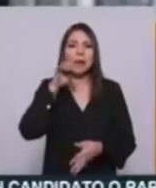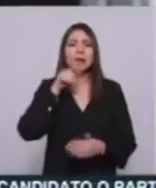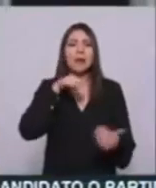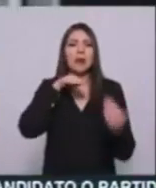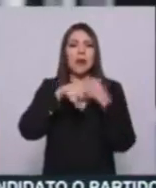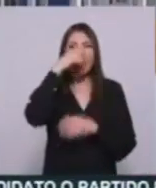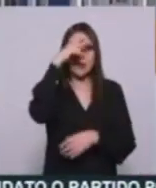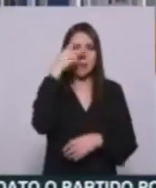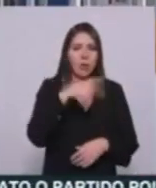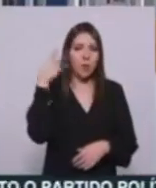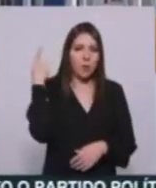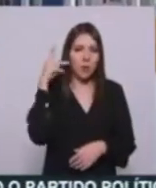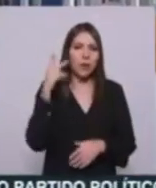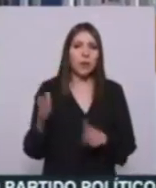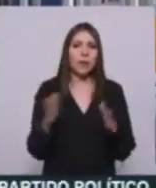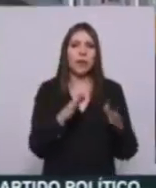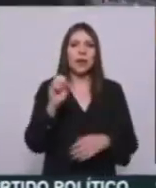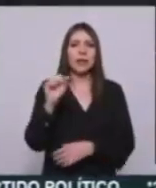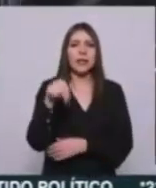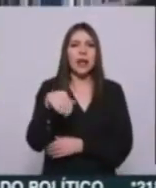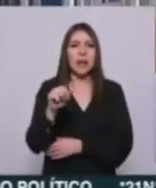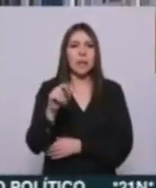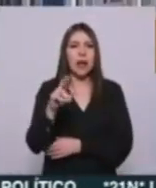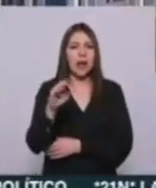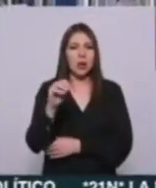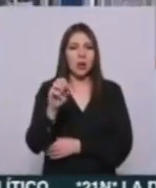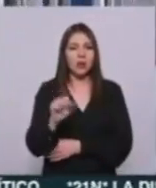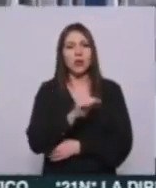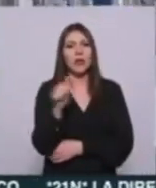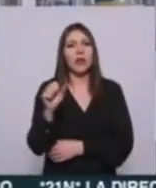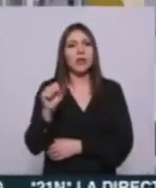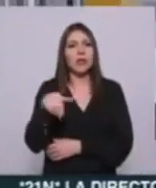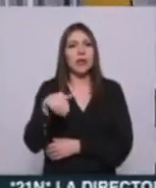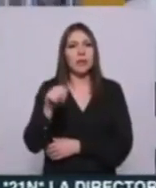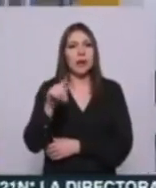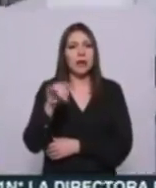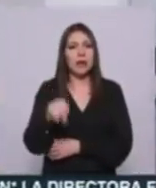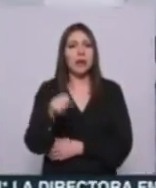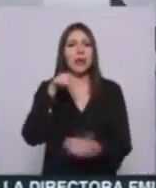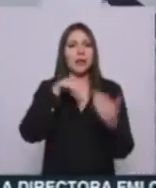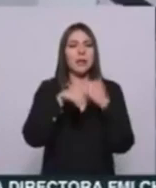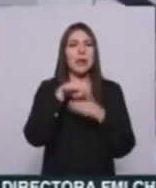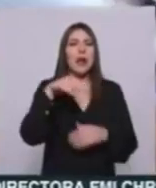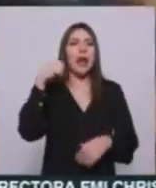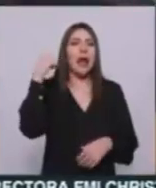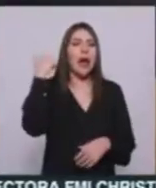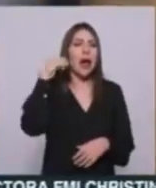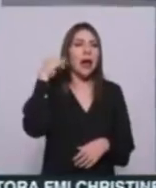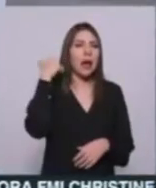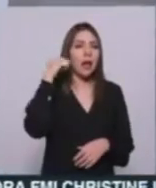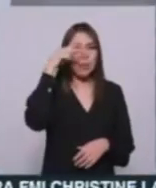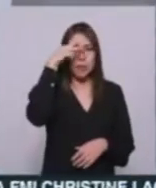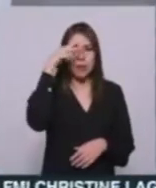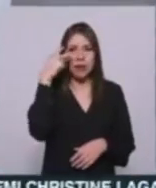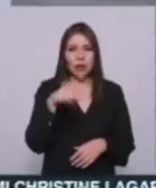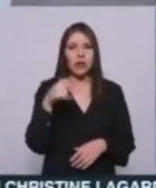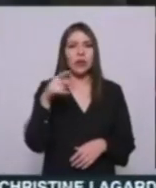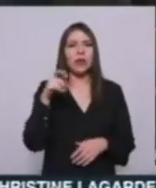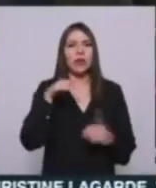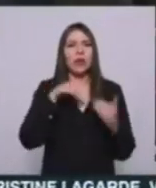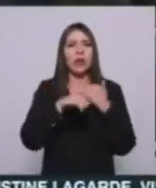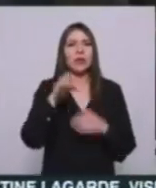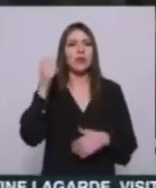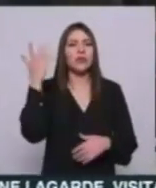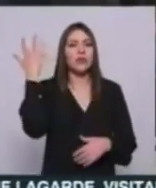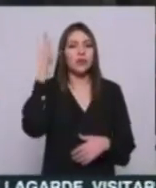México-Puebla, en San Marcos y San Martín-Texmelucan, en la autopista México-Acapulco, la del Sol y la Venta, así como la caseta de cobro